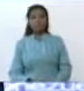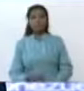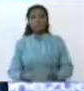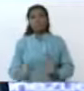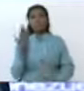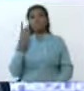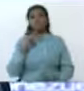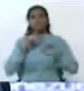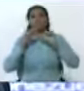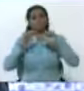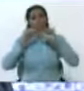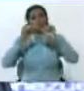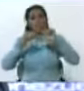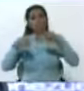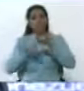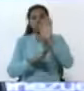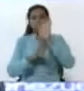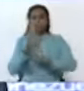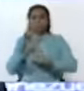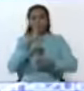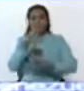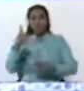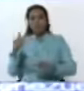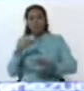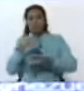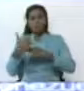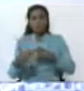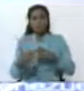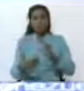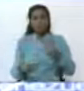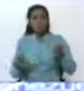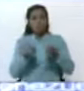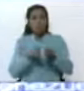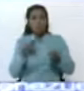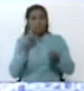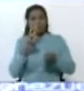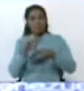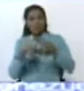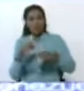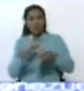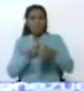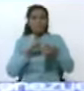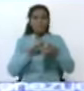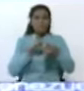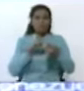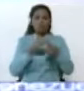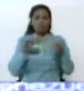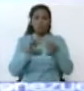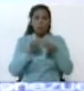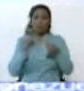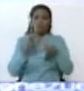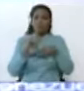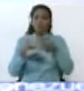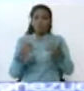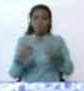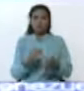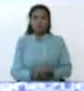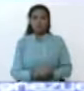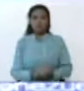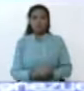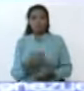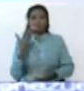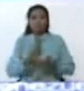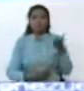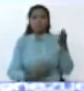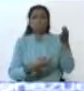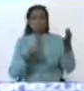importante seguir avanzando en cada uno de estos proyectos. Igualmente me pasa el ministro Reverol, un decreto